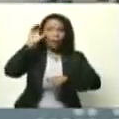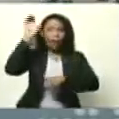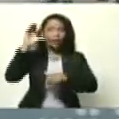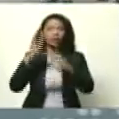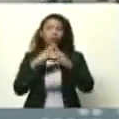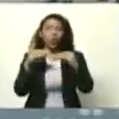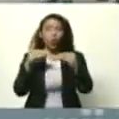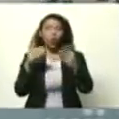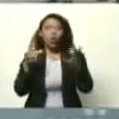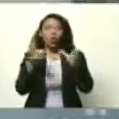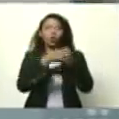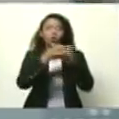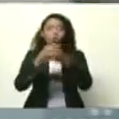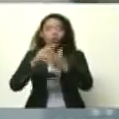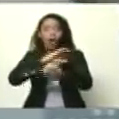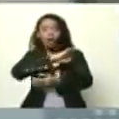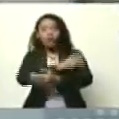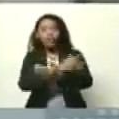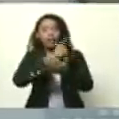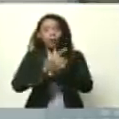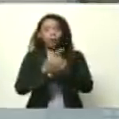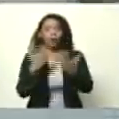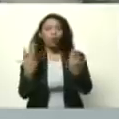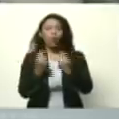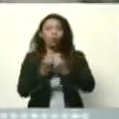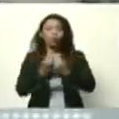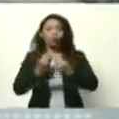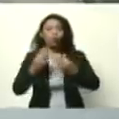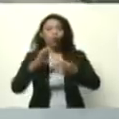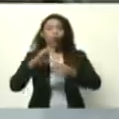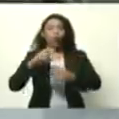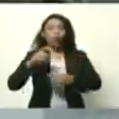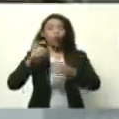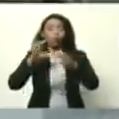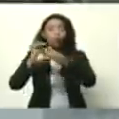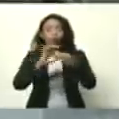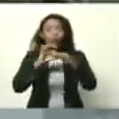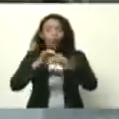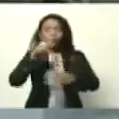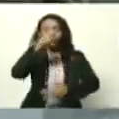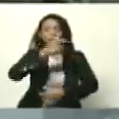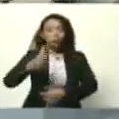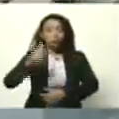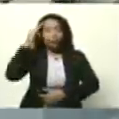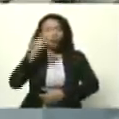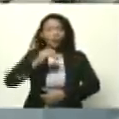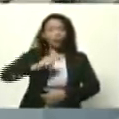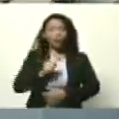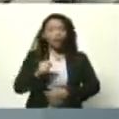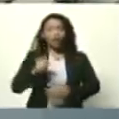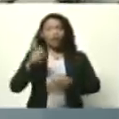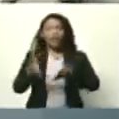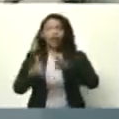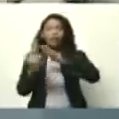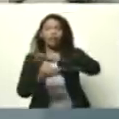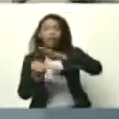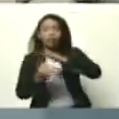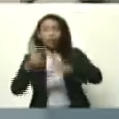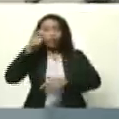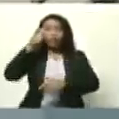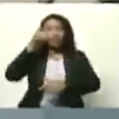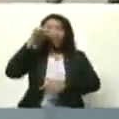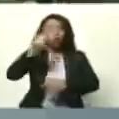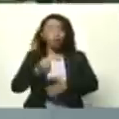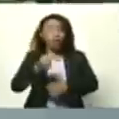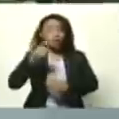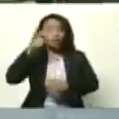los componentes de nuestra Fuerza Armada trabajando de la mano en unión cívico-militar-policial con nuestros órganos de seguridad ciudadana, y a la dirección